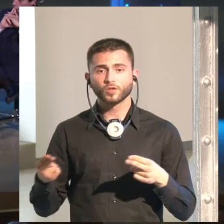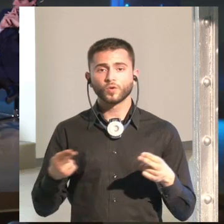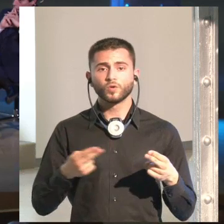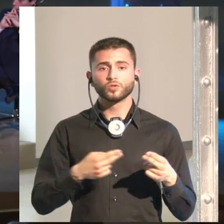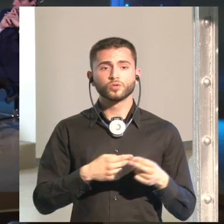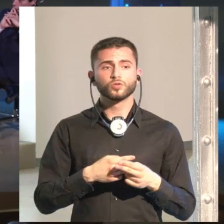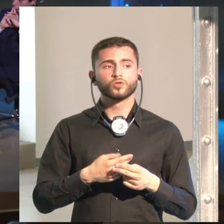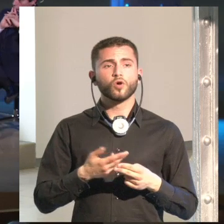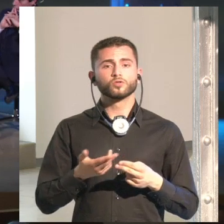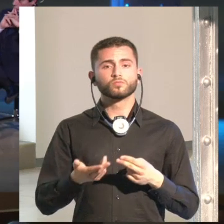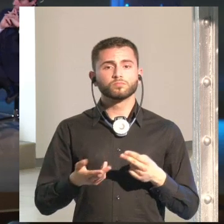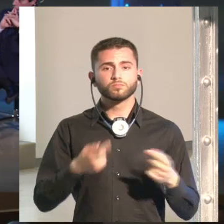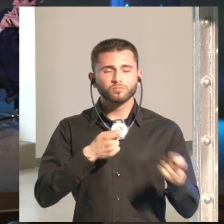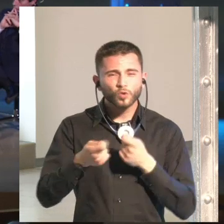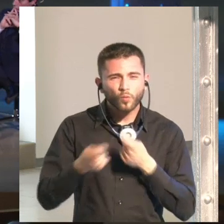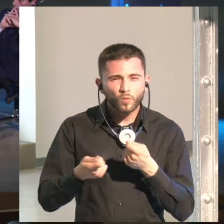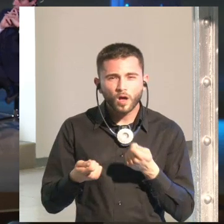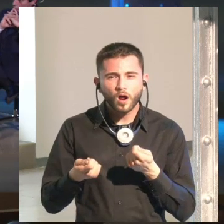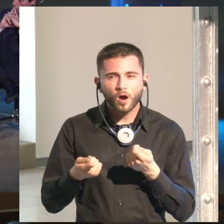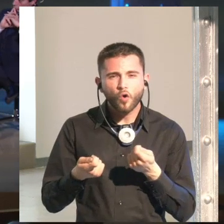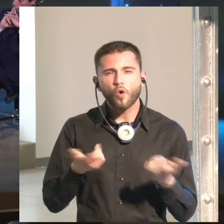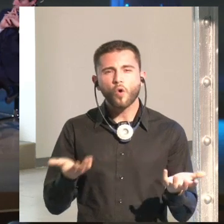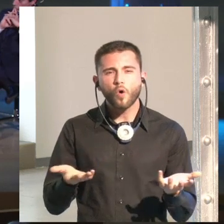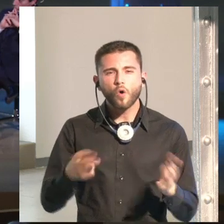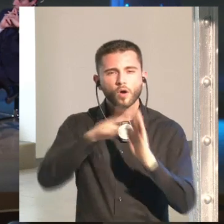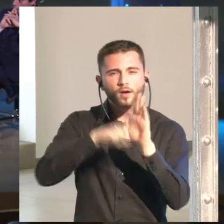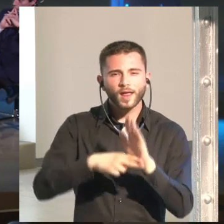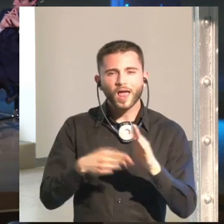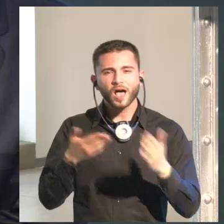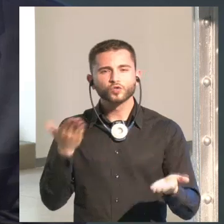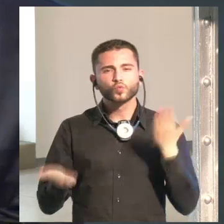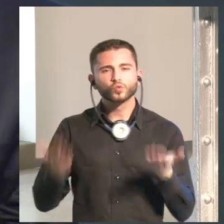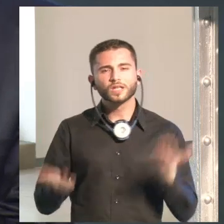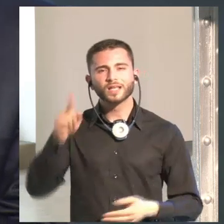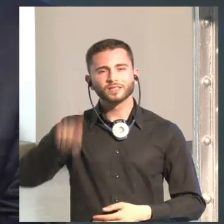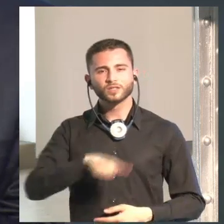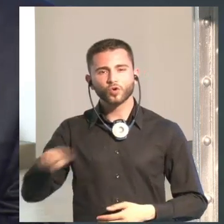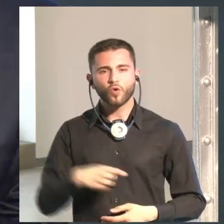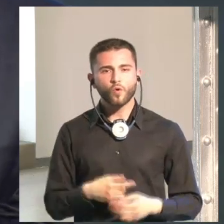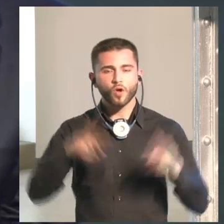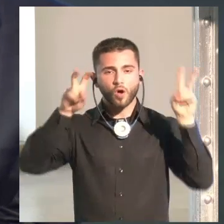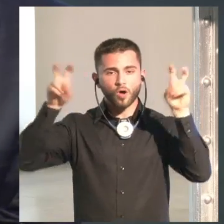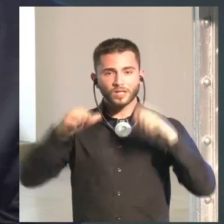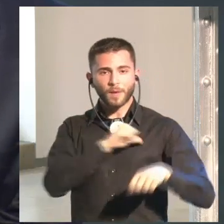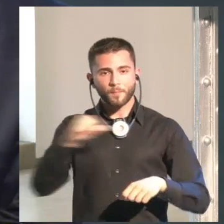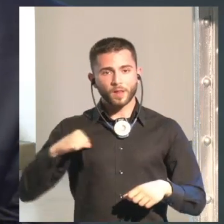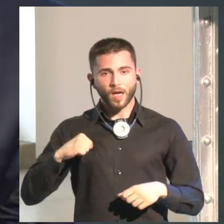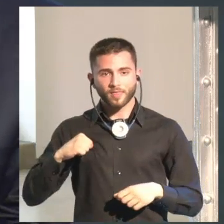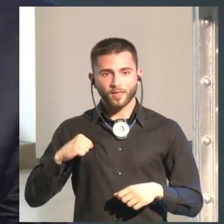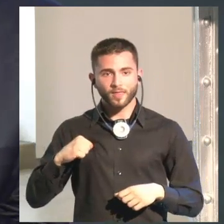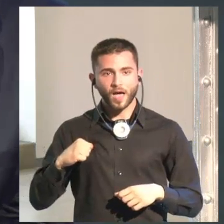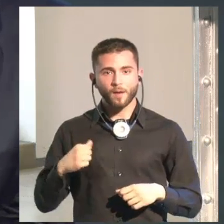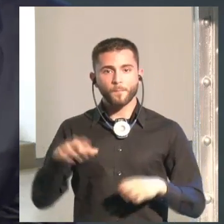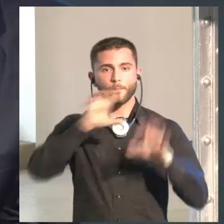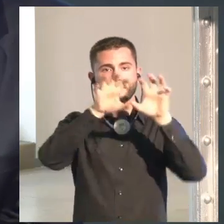un mundo que está en ese sentido más justo con las reglas? Bueno, en materia de privacidad hay varios países de América Latina que han